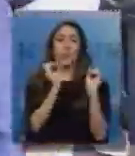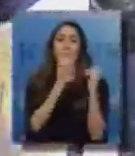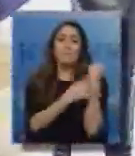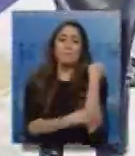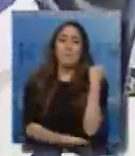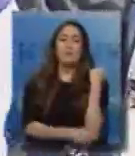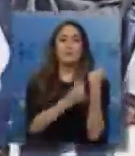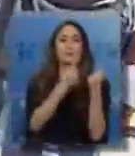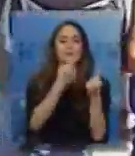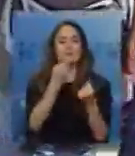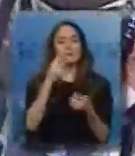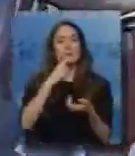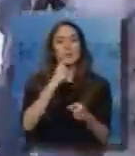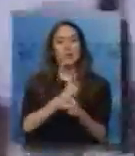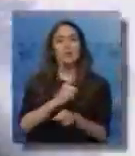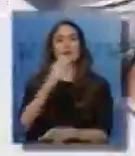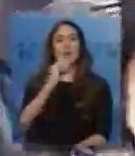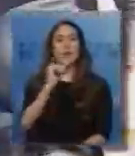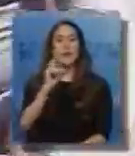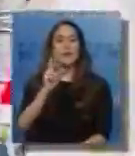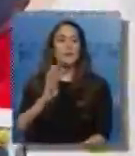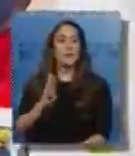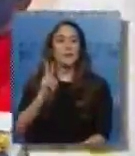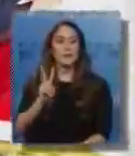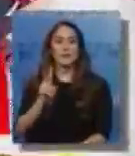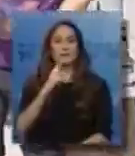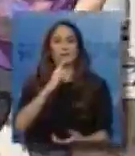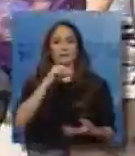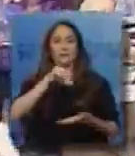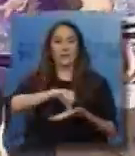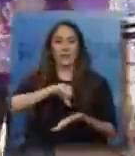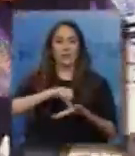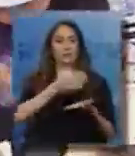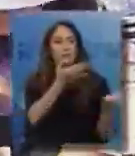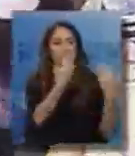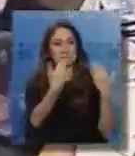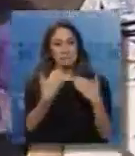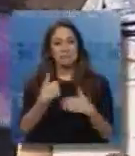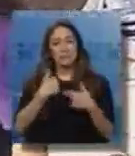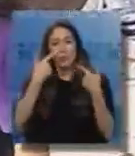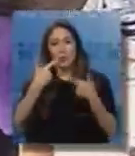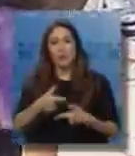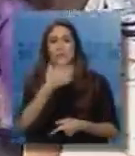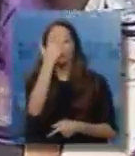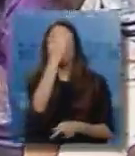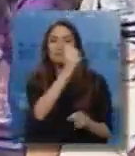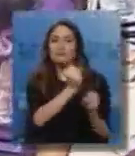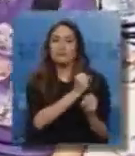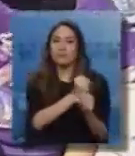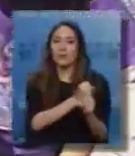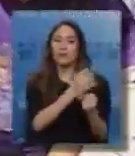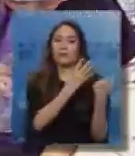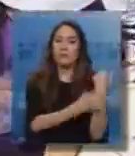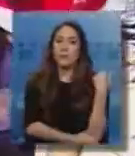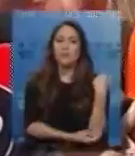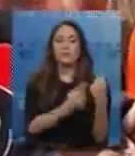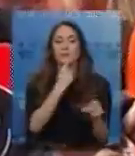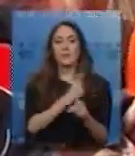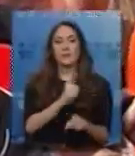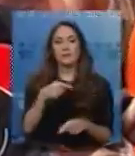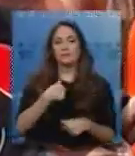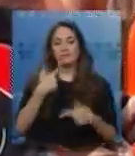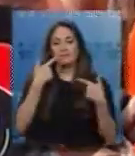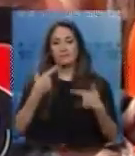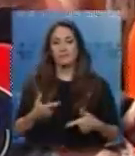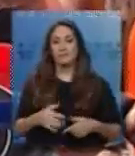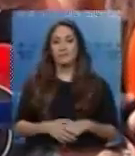recursos los que acogen los IBBs a escala nacional. A 3 días de la Navidad disfrutaron por completo del amor de sus seres queridos. Colocar